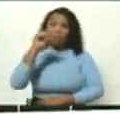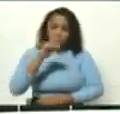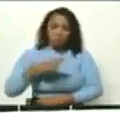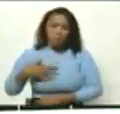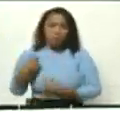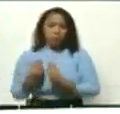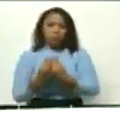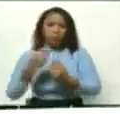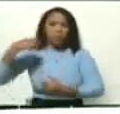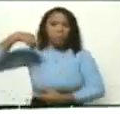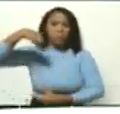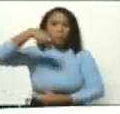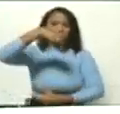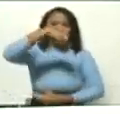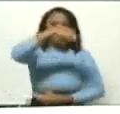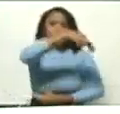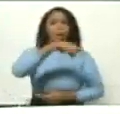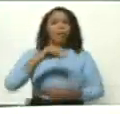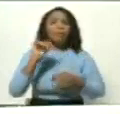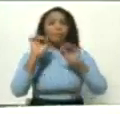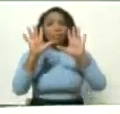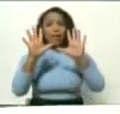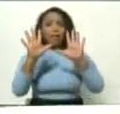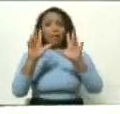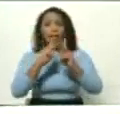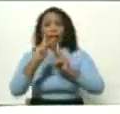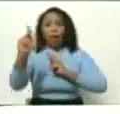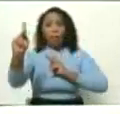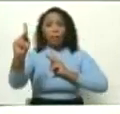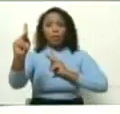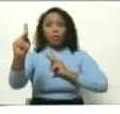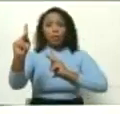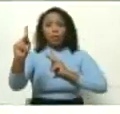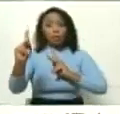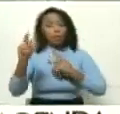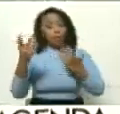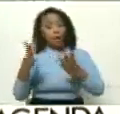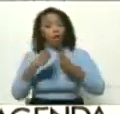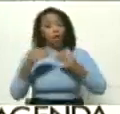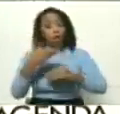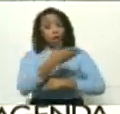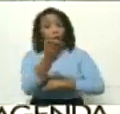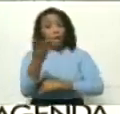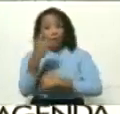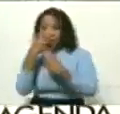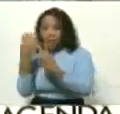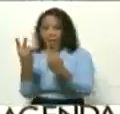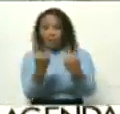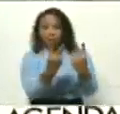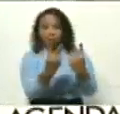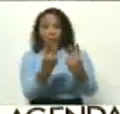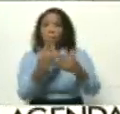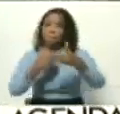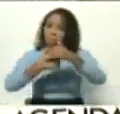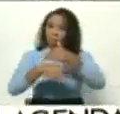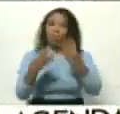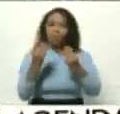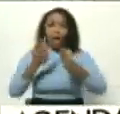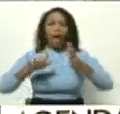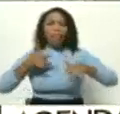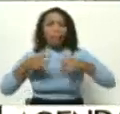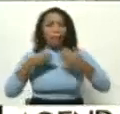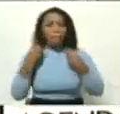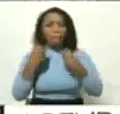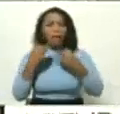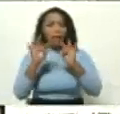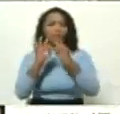acompañar en una caminata de 10K. En la caminata, así que están todos invitados. Vamos con muchas actividades para